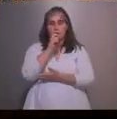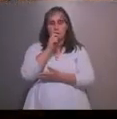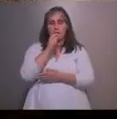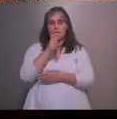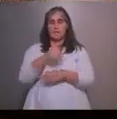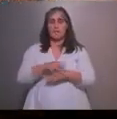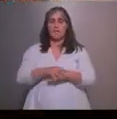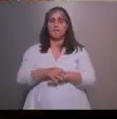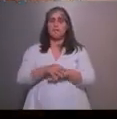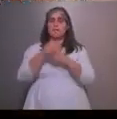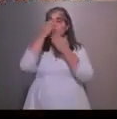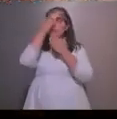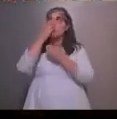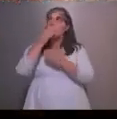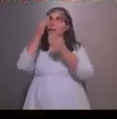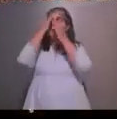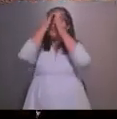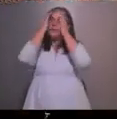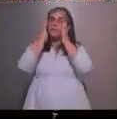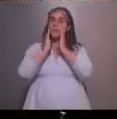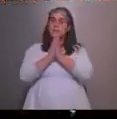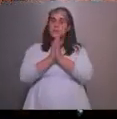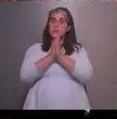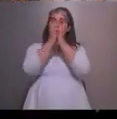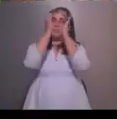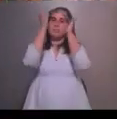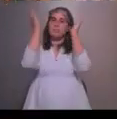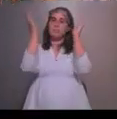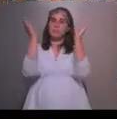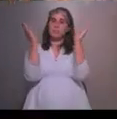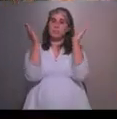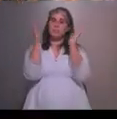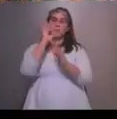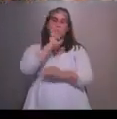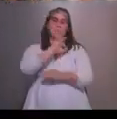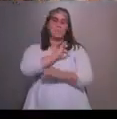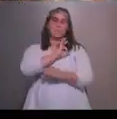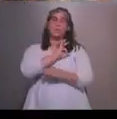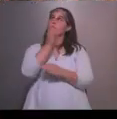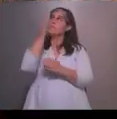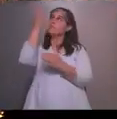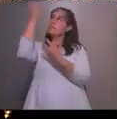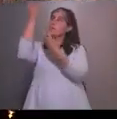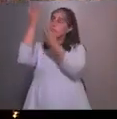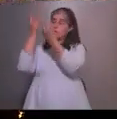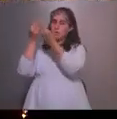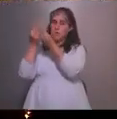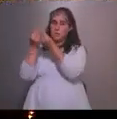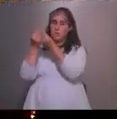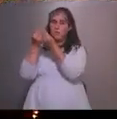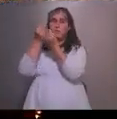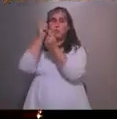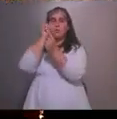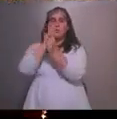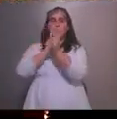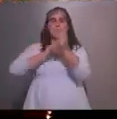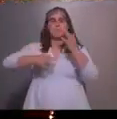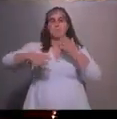Amém. Deus te salve, Maria, llena eres de graça, el Señor es